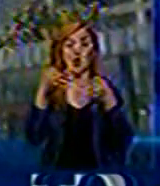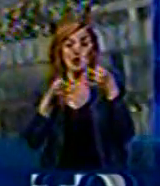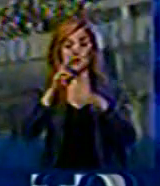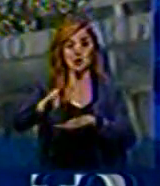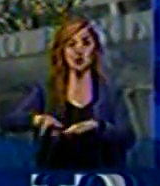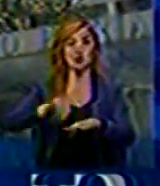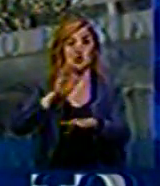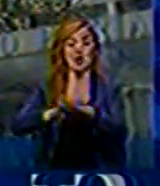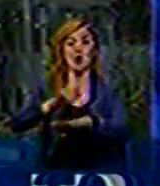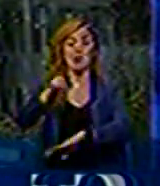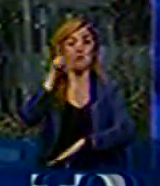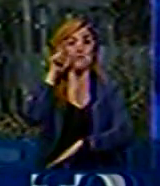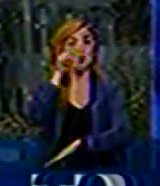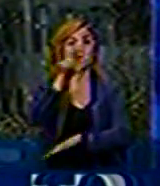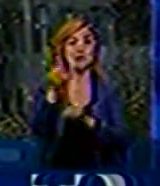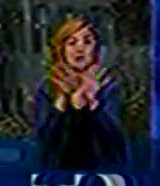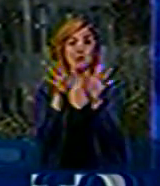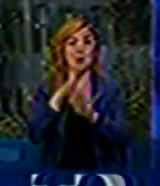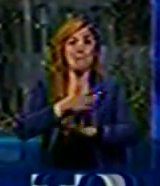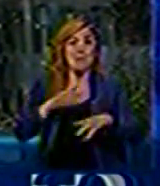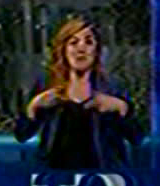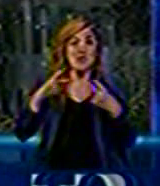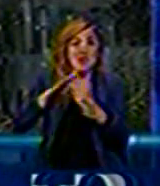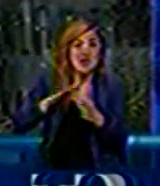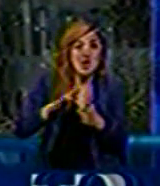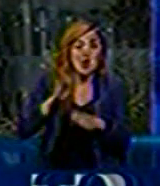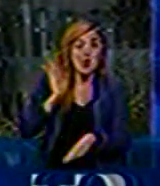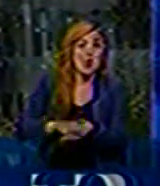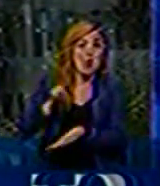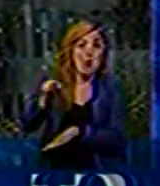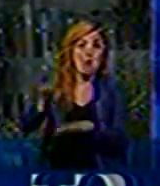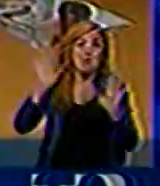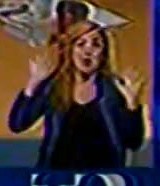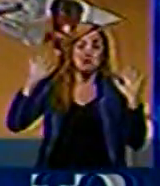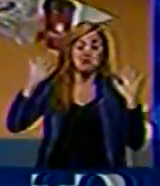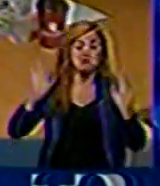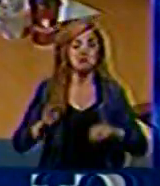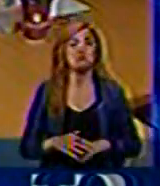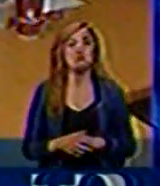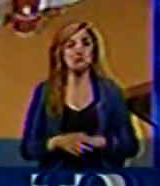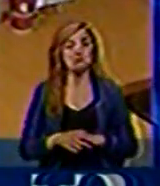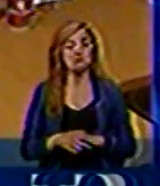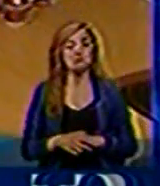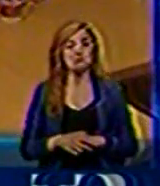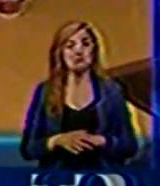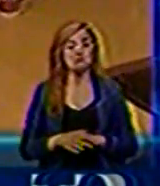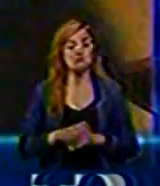Nacional y a la Fiscalía General de lo que le pueda ocurrir en ese centro penitenciario.